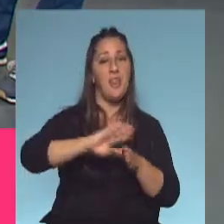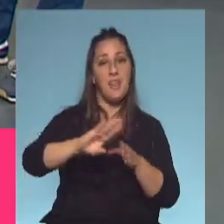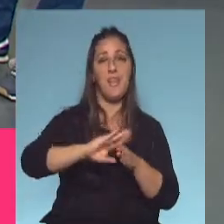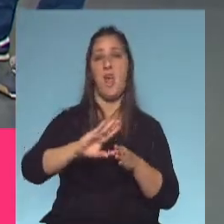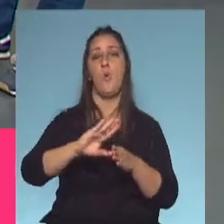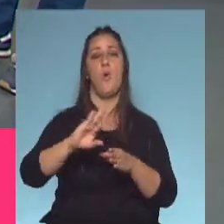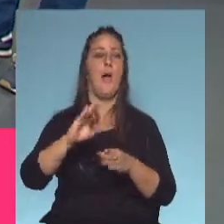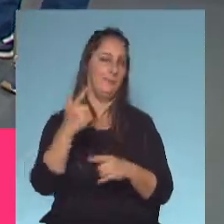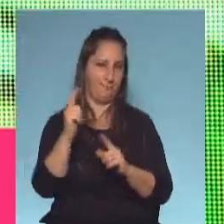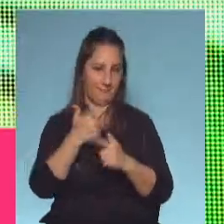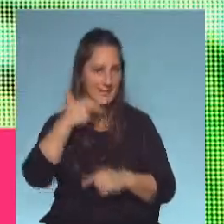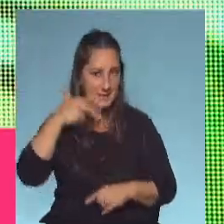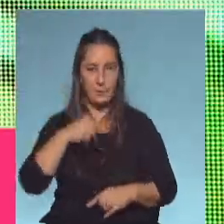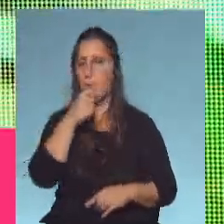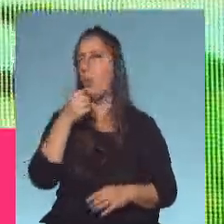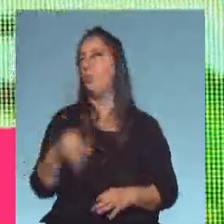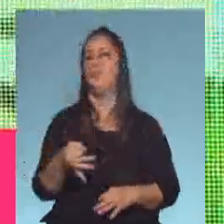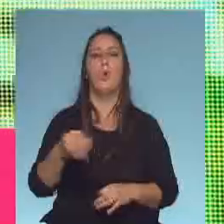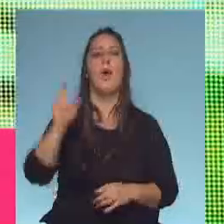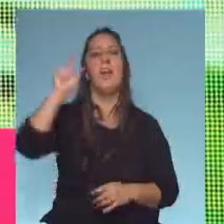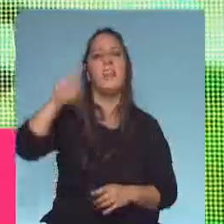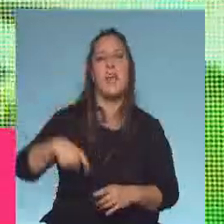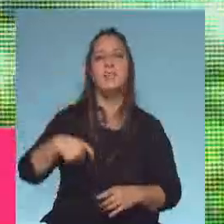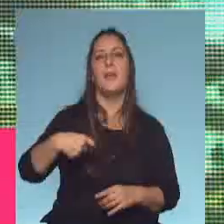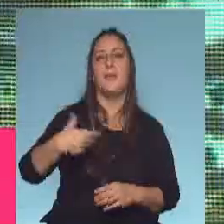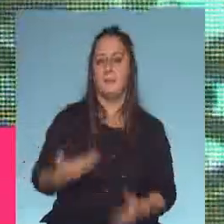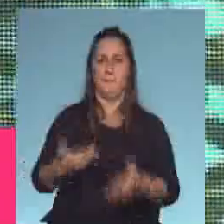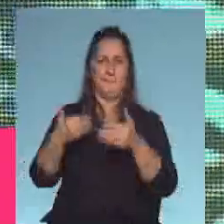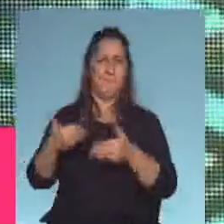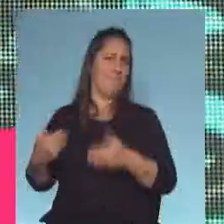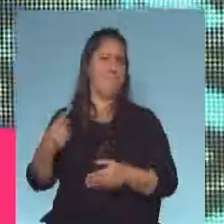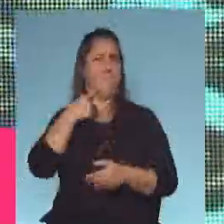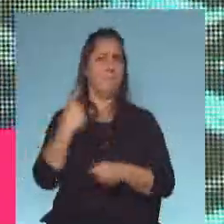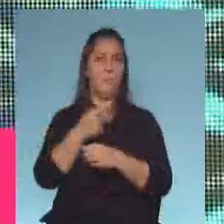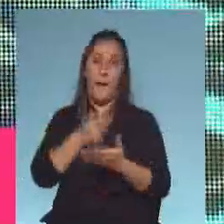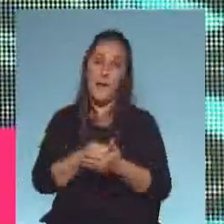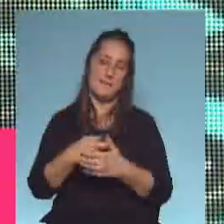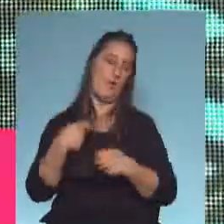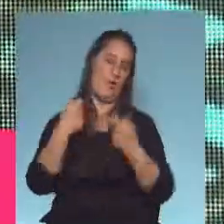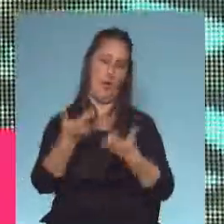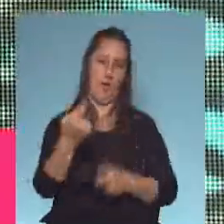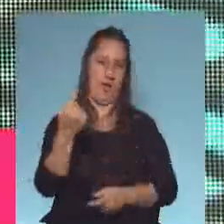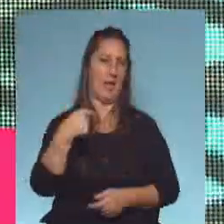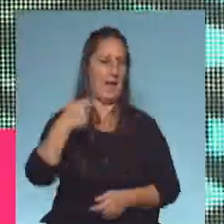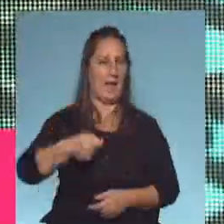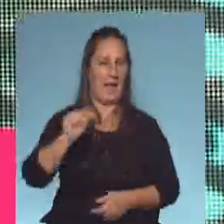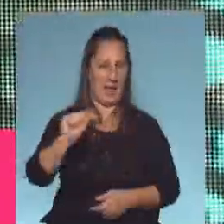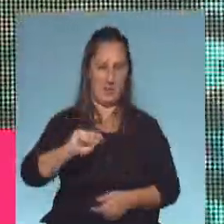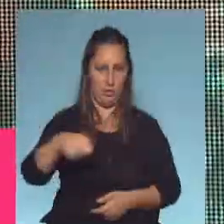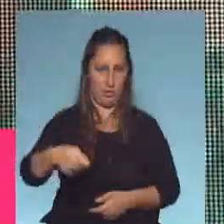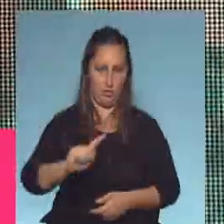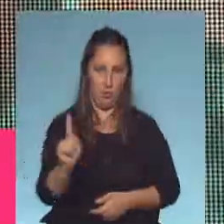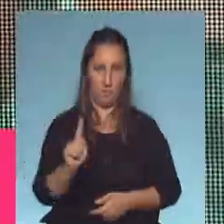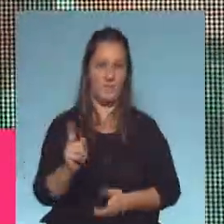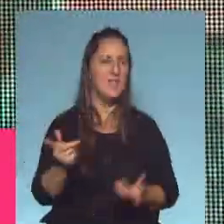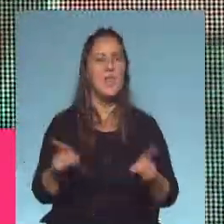financiero, por ahí vos te atrasaste con la tarjeta de crédito y eso, y ahí no te lo dan. Pero la clave es